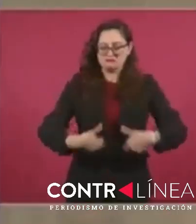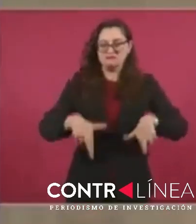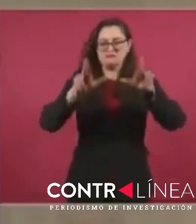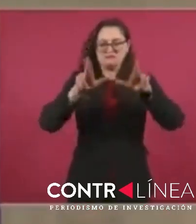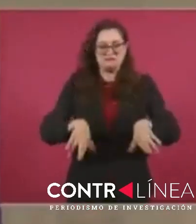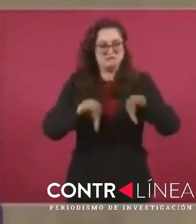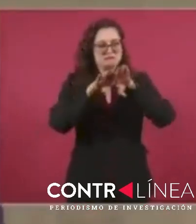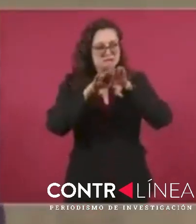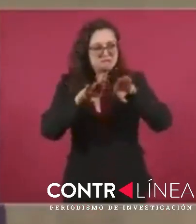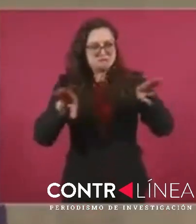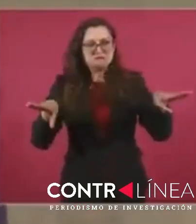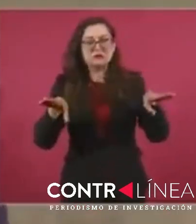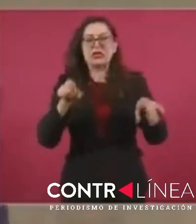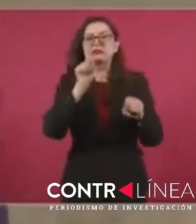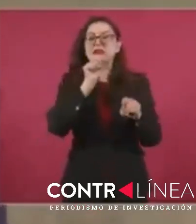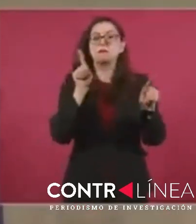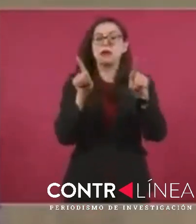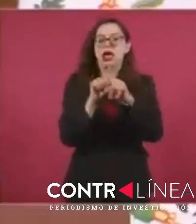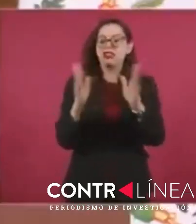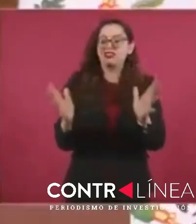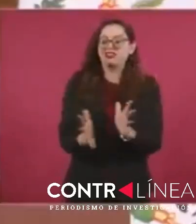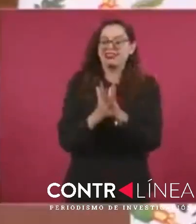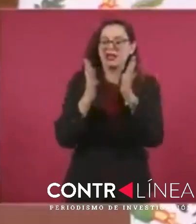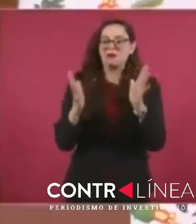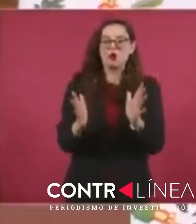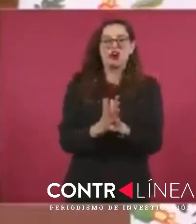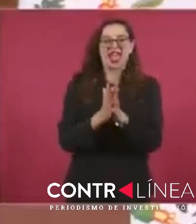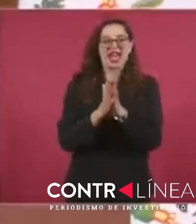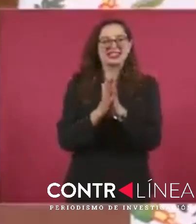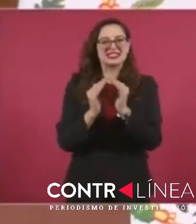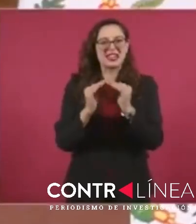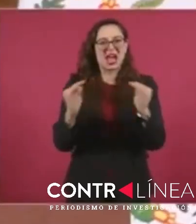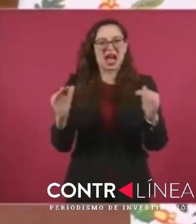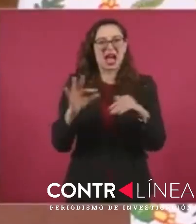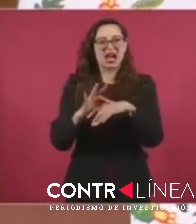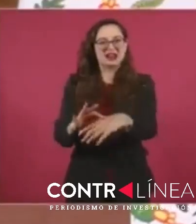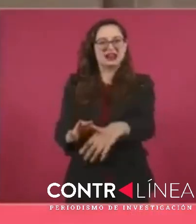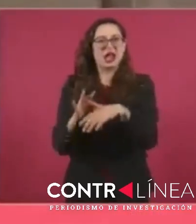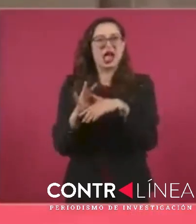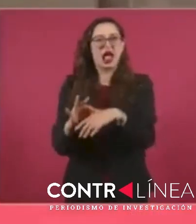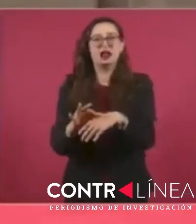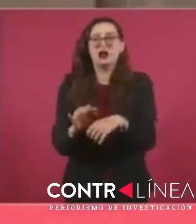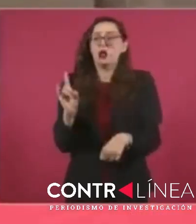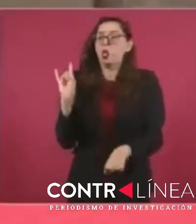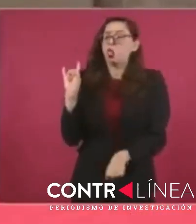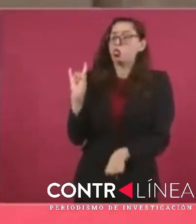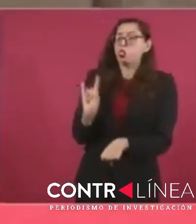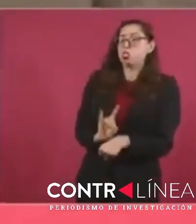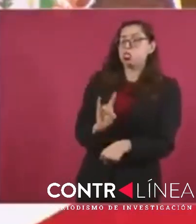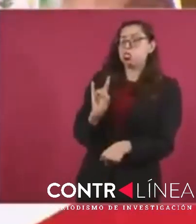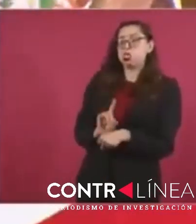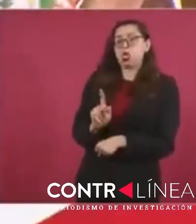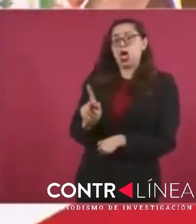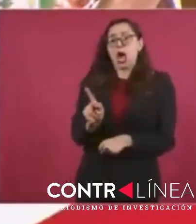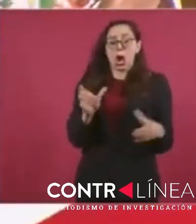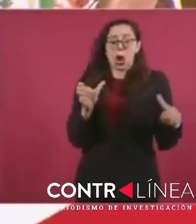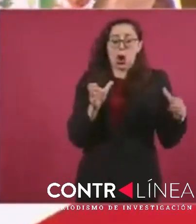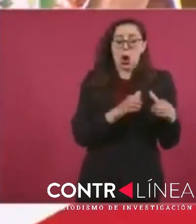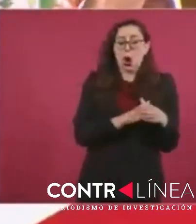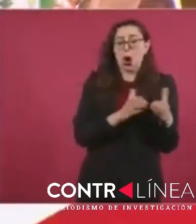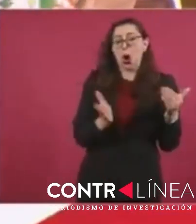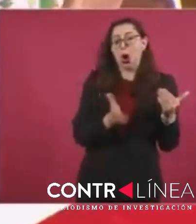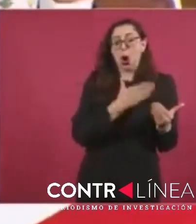auténtica democracia, no una simulación, no una oligarquía con fachada